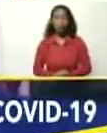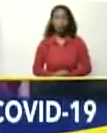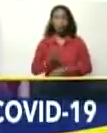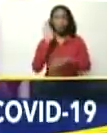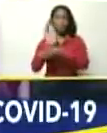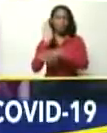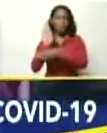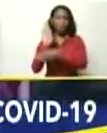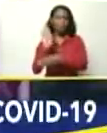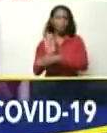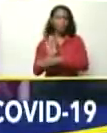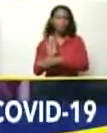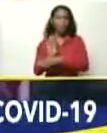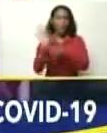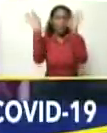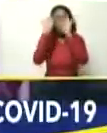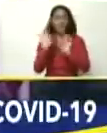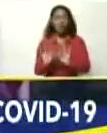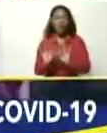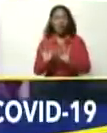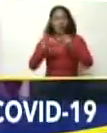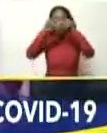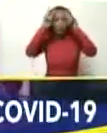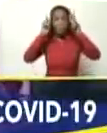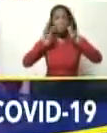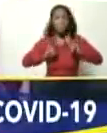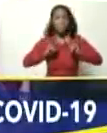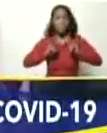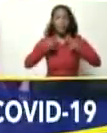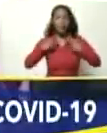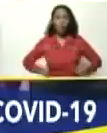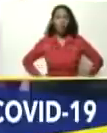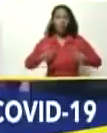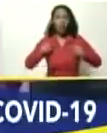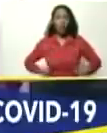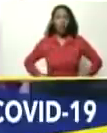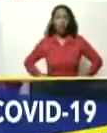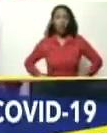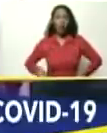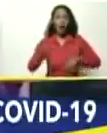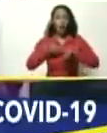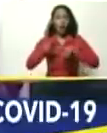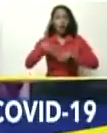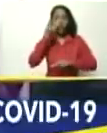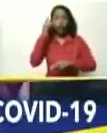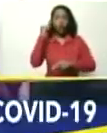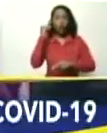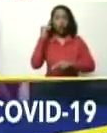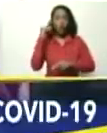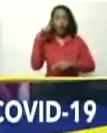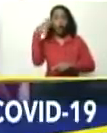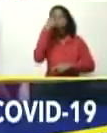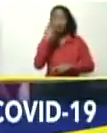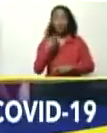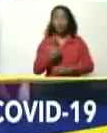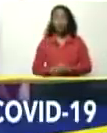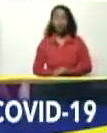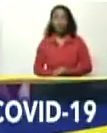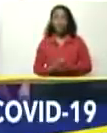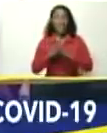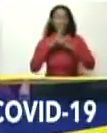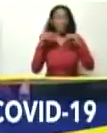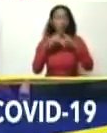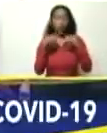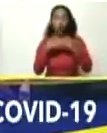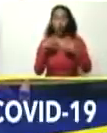Protege de manera impecable al ser humano, a los niños, a las niñas, a la juventud y a todos,